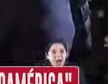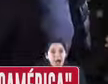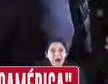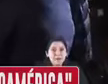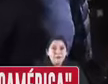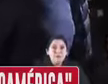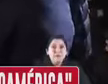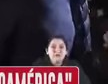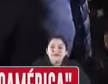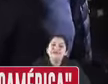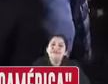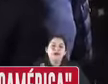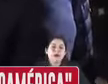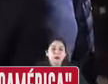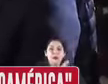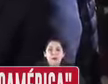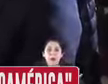perdió en pandemia